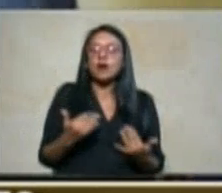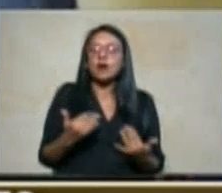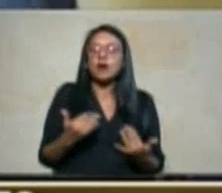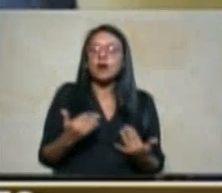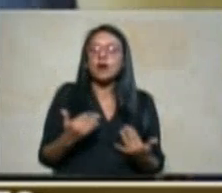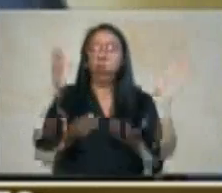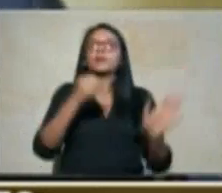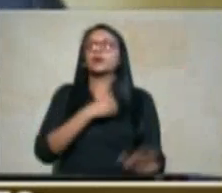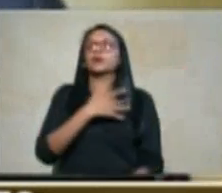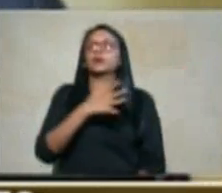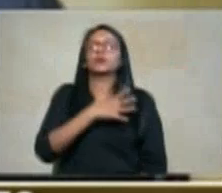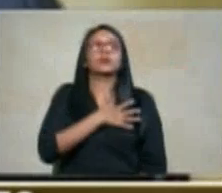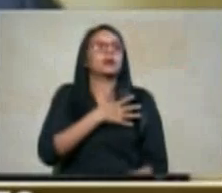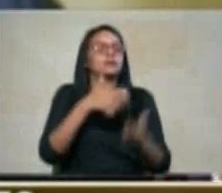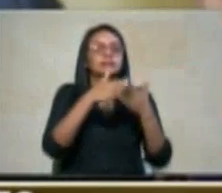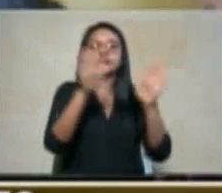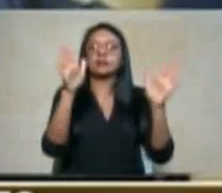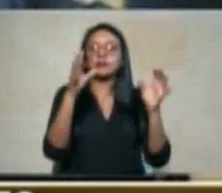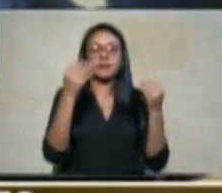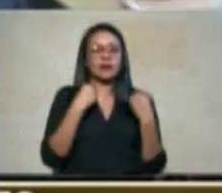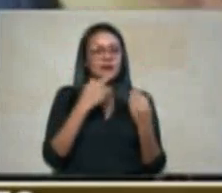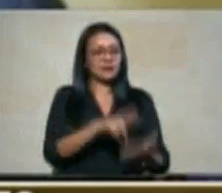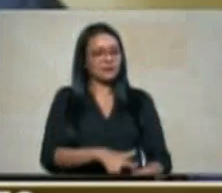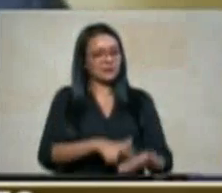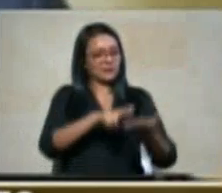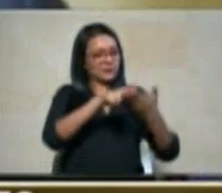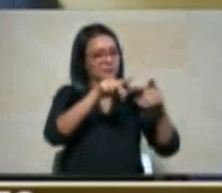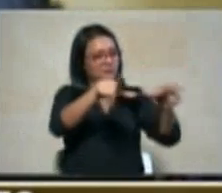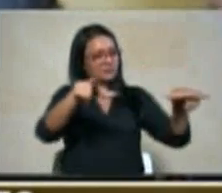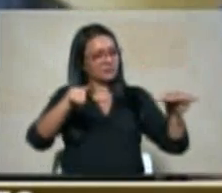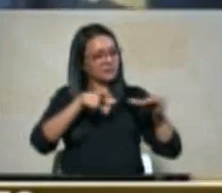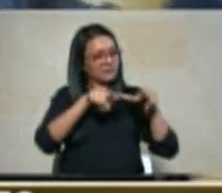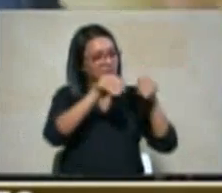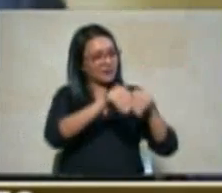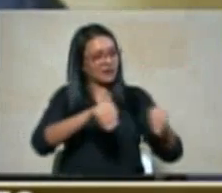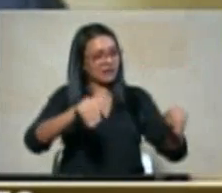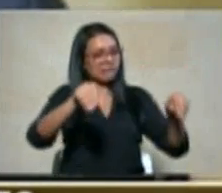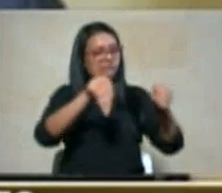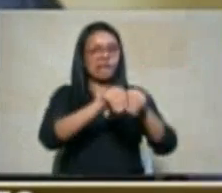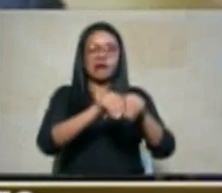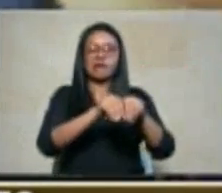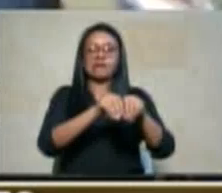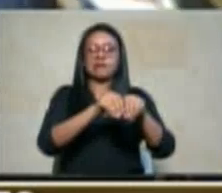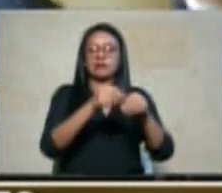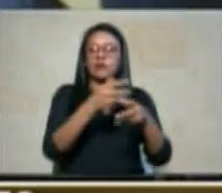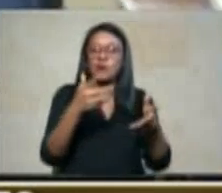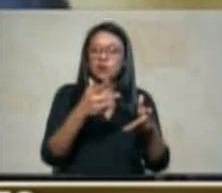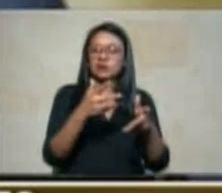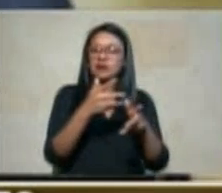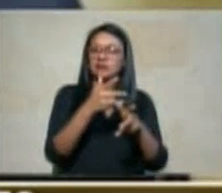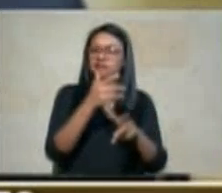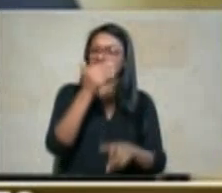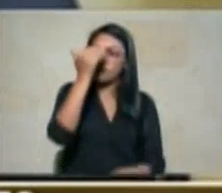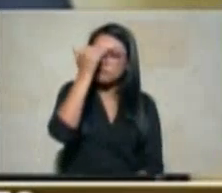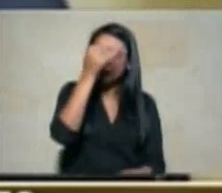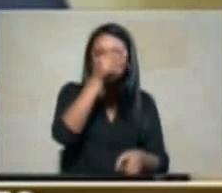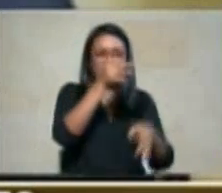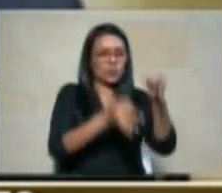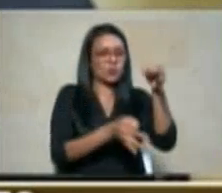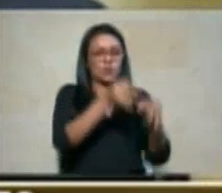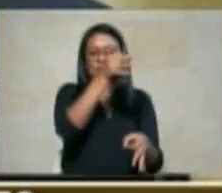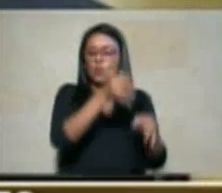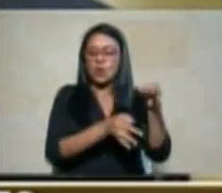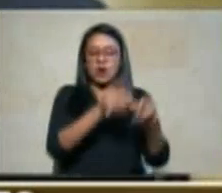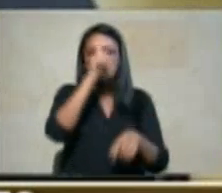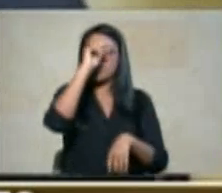oportunidad de oro para recuperarla bajo acusias que ningún juez de la República sea capaz de detectar.